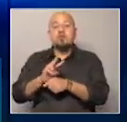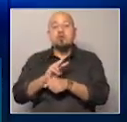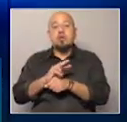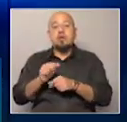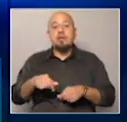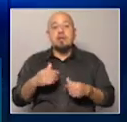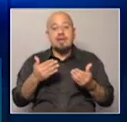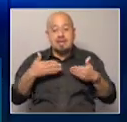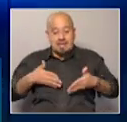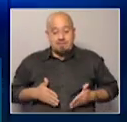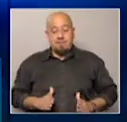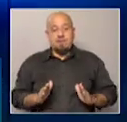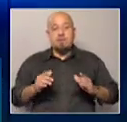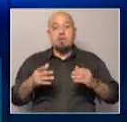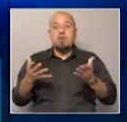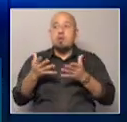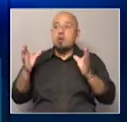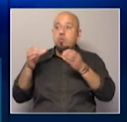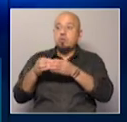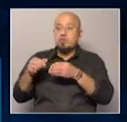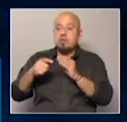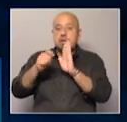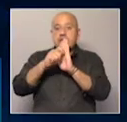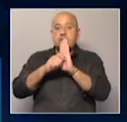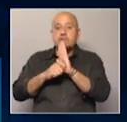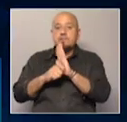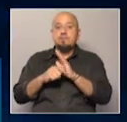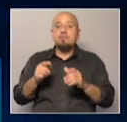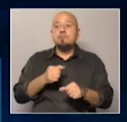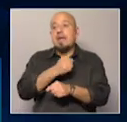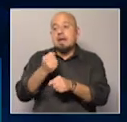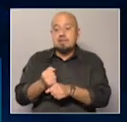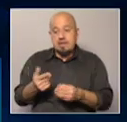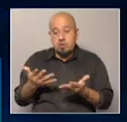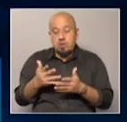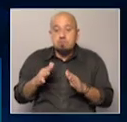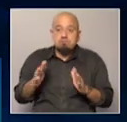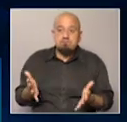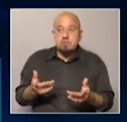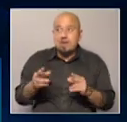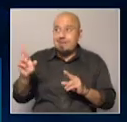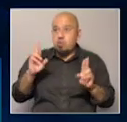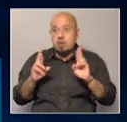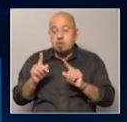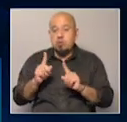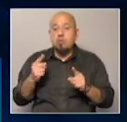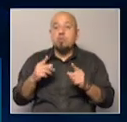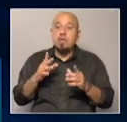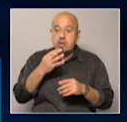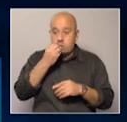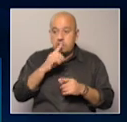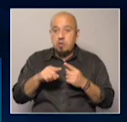seno del Parlamento, cuando fue ahora la comisión que analizaba estos artículos. Hasta ahora no ha tenido ningún tipo de respuesta, pero él decía que estaría